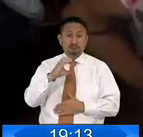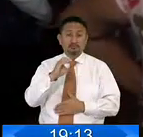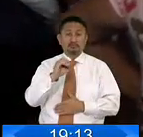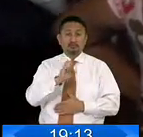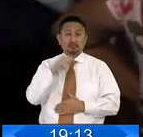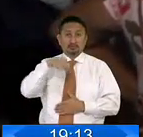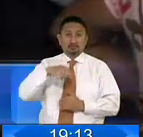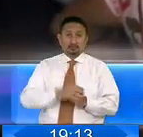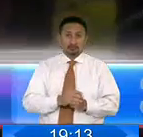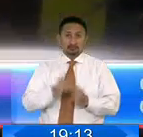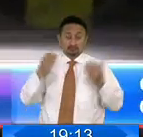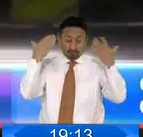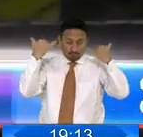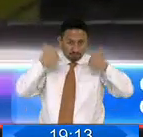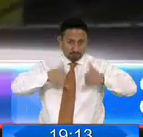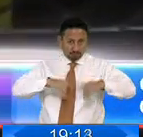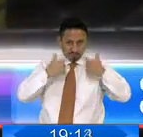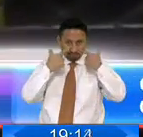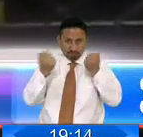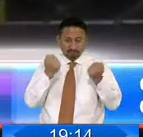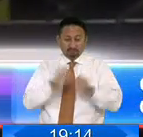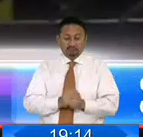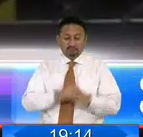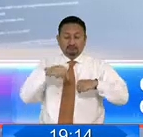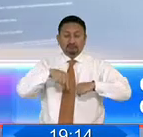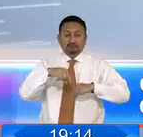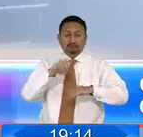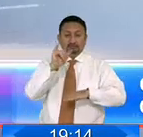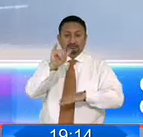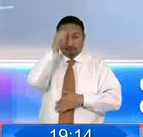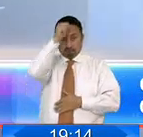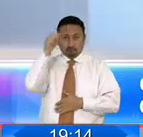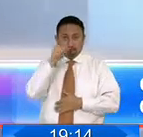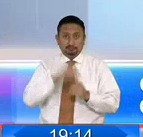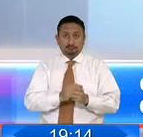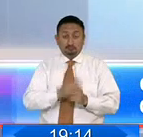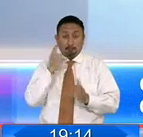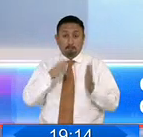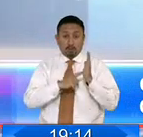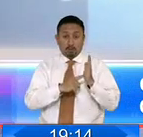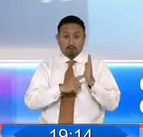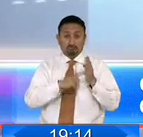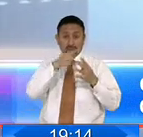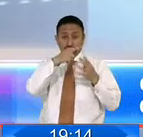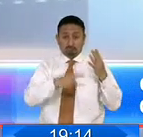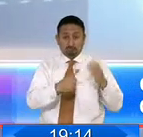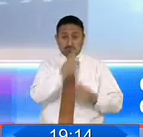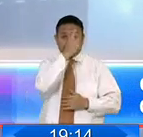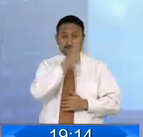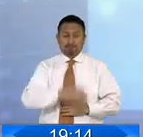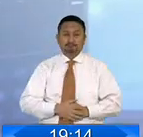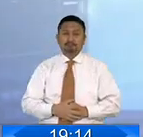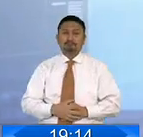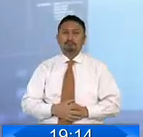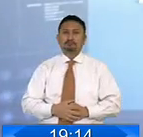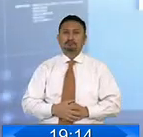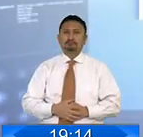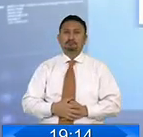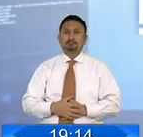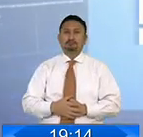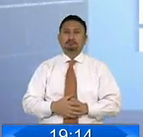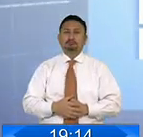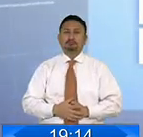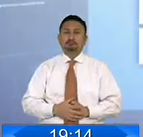los operativos de la ciudad continuarán durante este fin de semana se registraron ocho fiestas clandestinas quien se restaurar clausurados